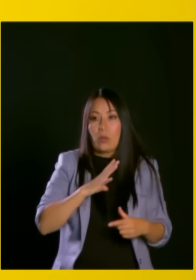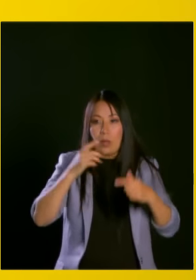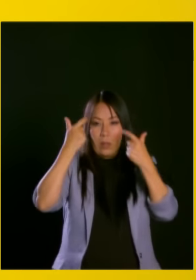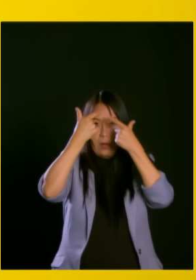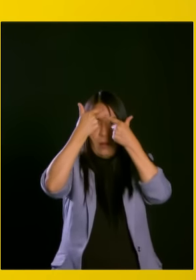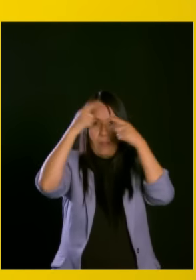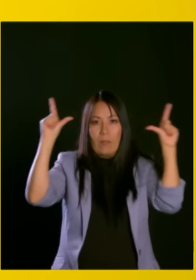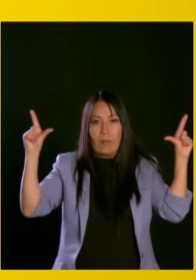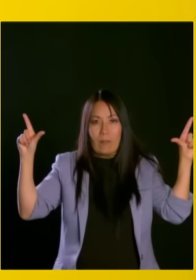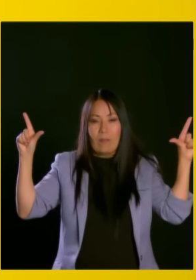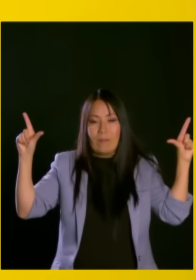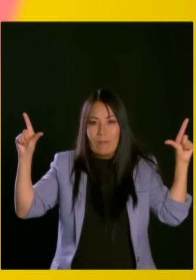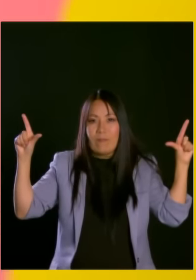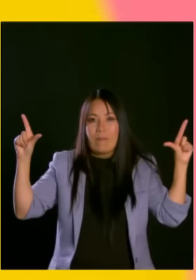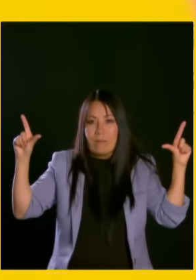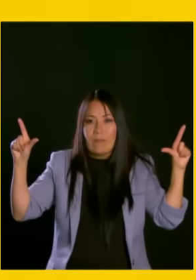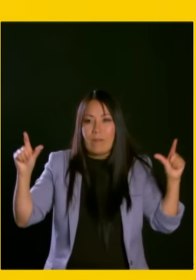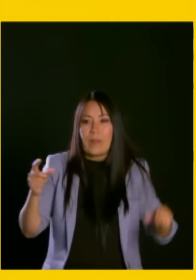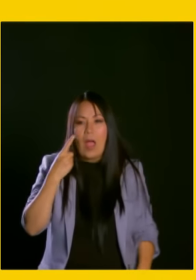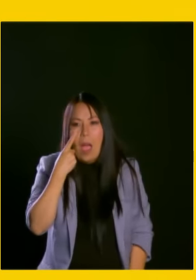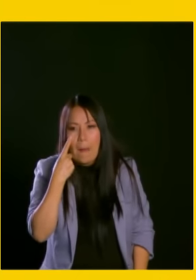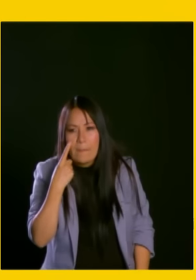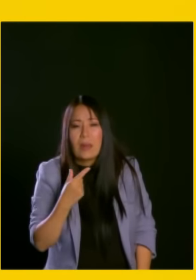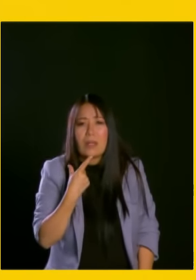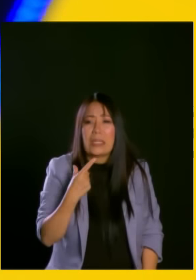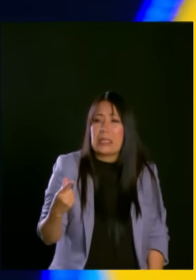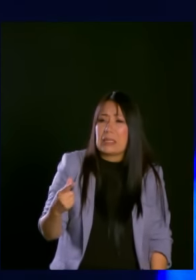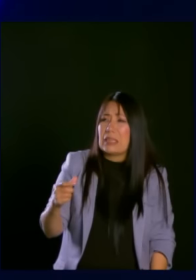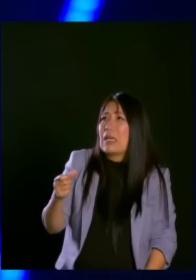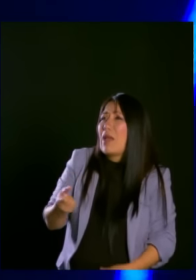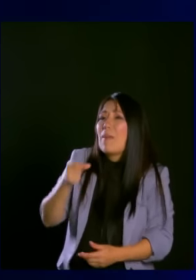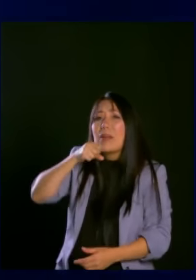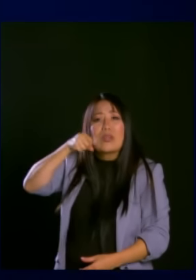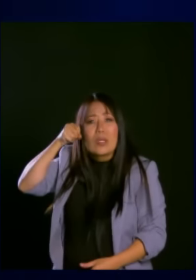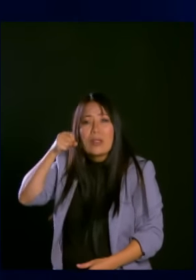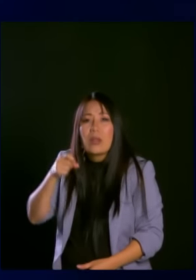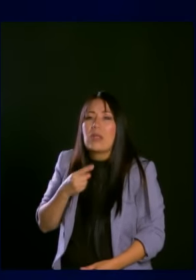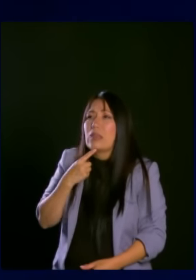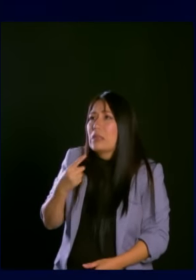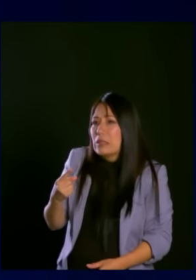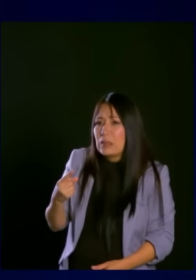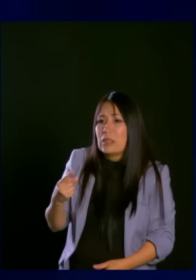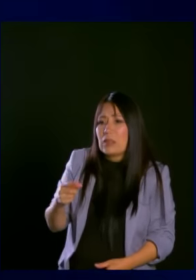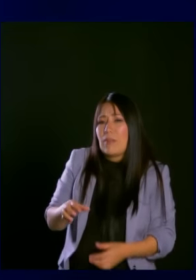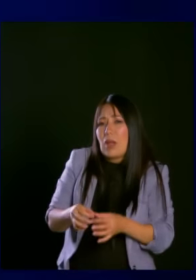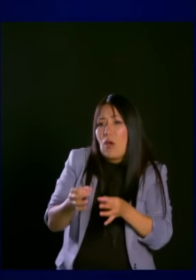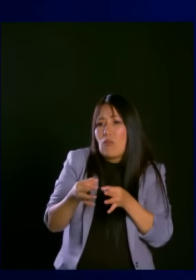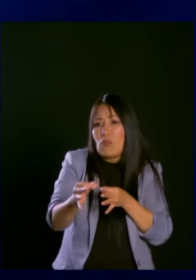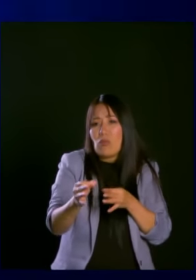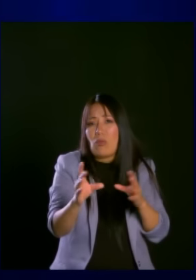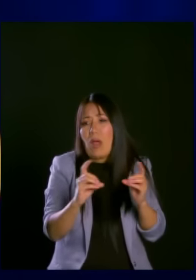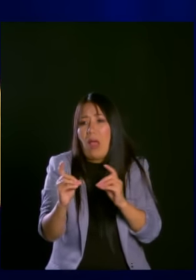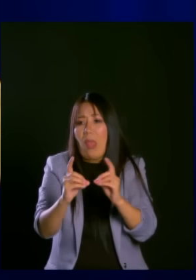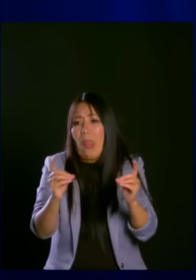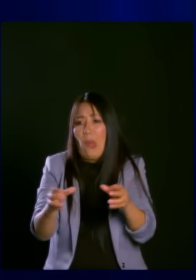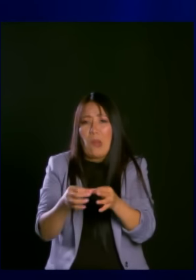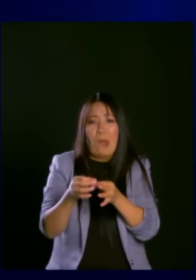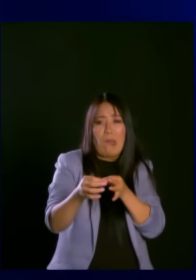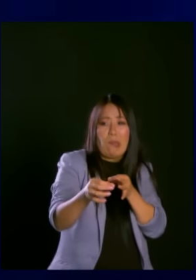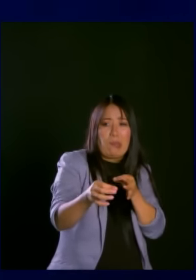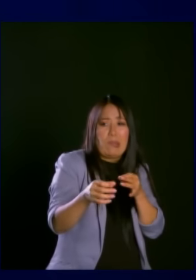estereotipo. Y entonces le dije, mira, no tengo nada que ofrecerte. Yo no sé si voy a, voy a parar donde Dios me mande, una pequeña aldea. No voy a tener ni siquiera para